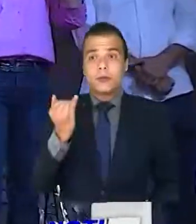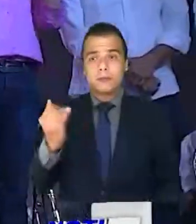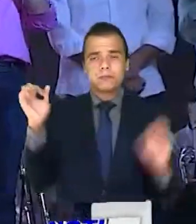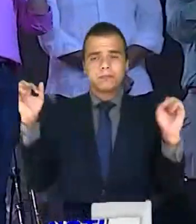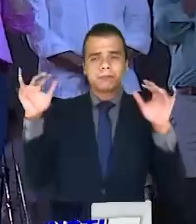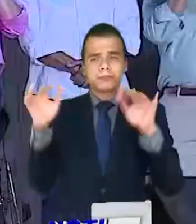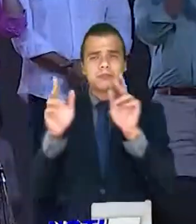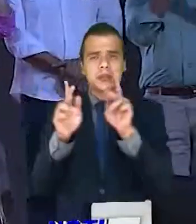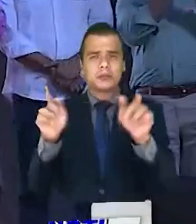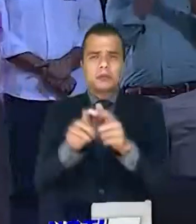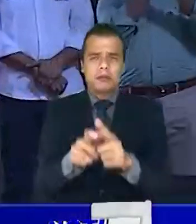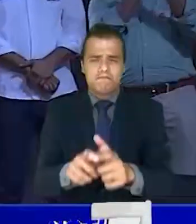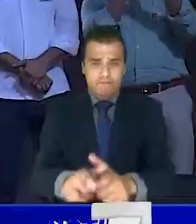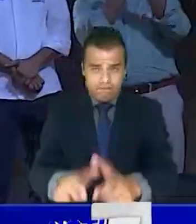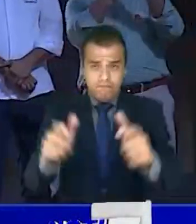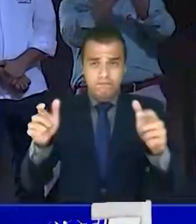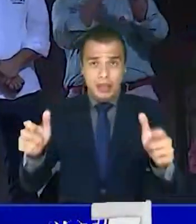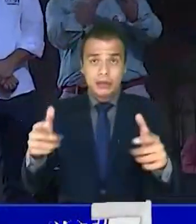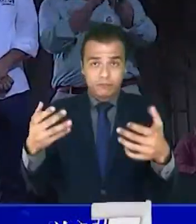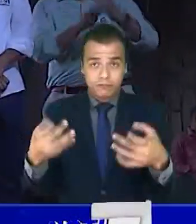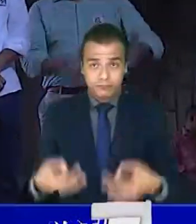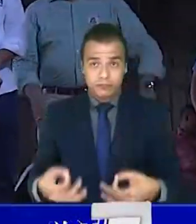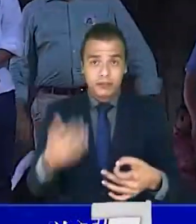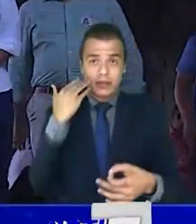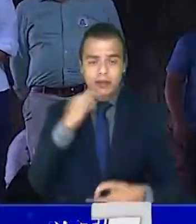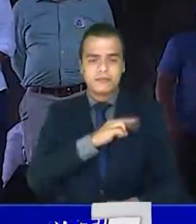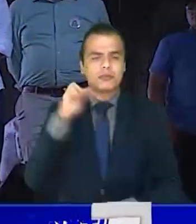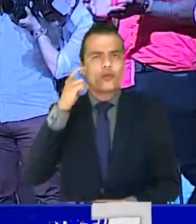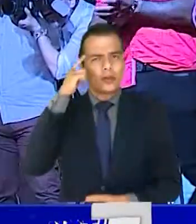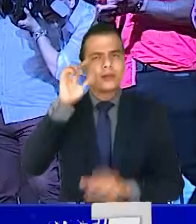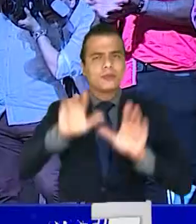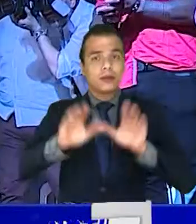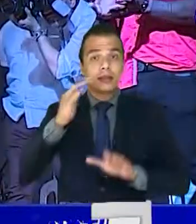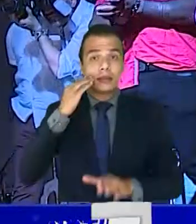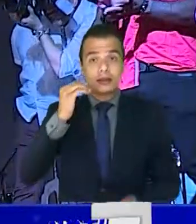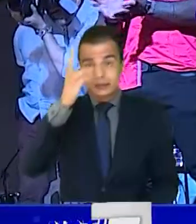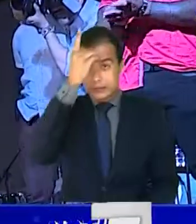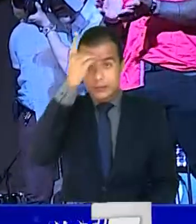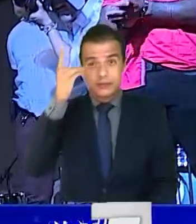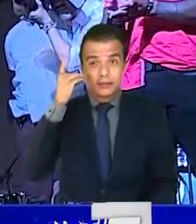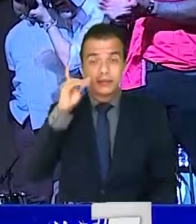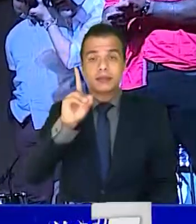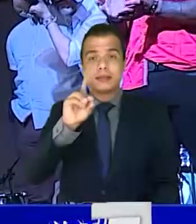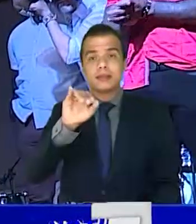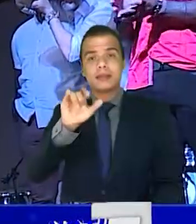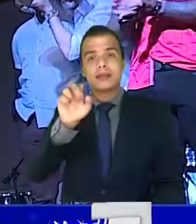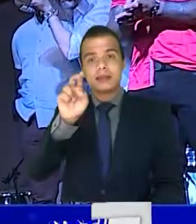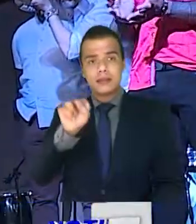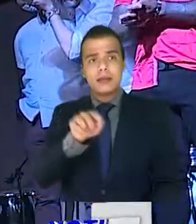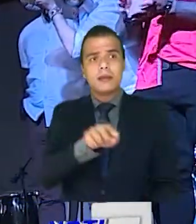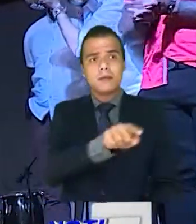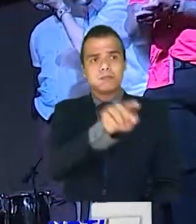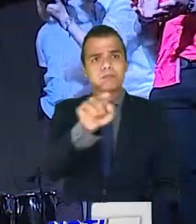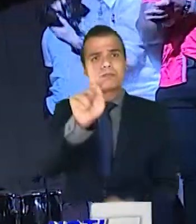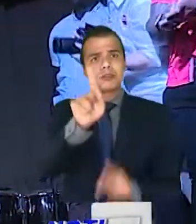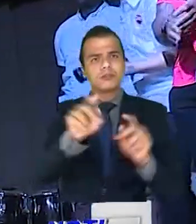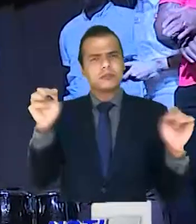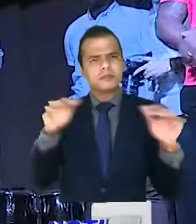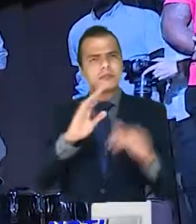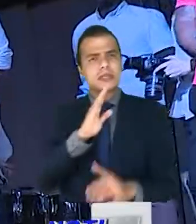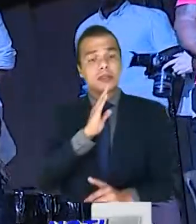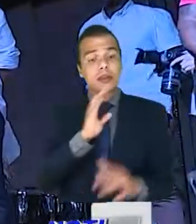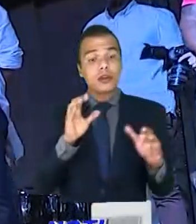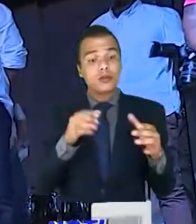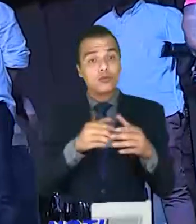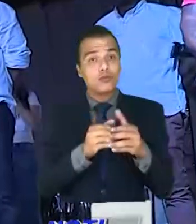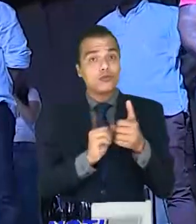En un evento multitudinario realizado anoche al sur de Cali, la candidata a la gobernación del Valle, Dilian Francisca Toro, se reunió con representantes del sector